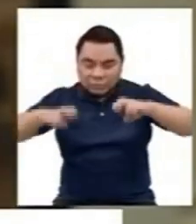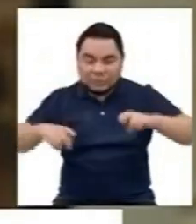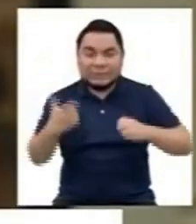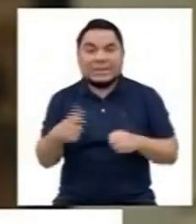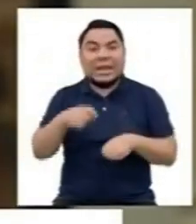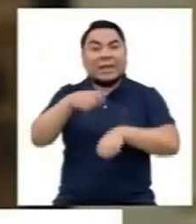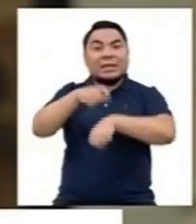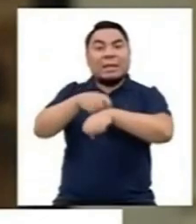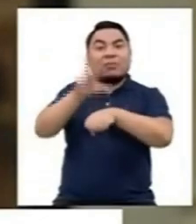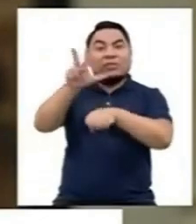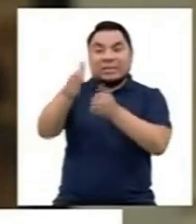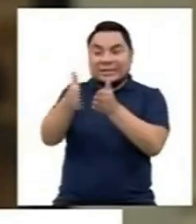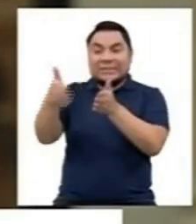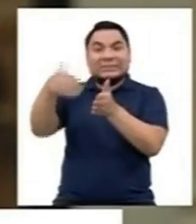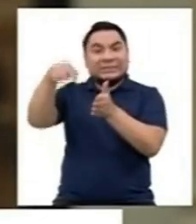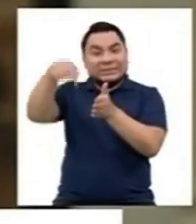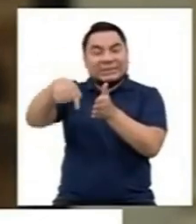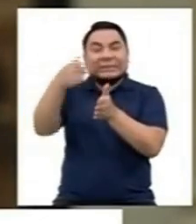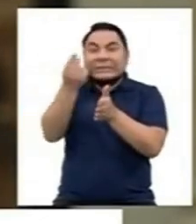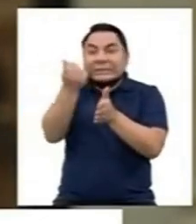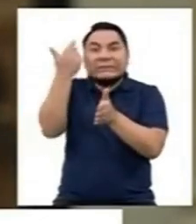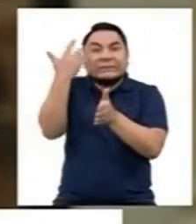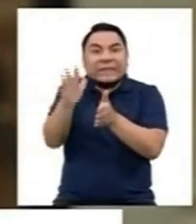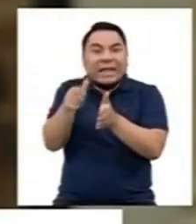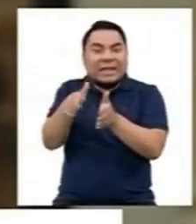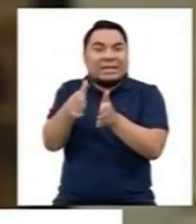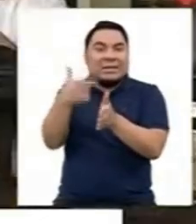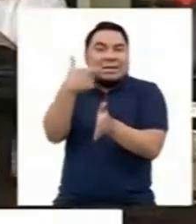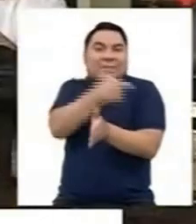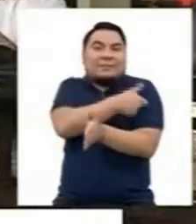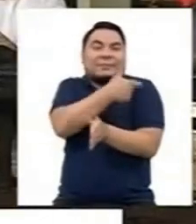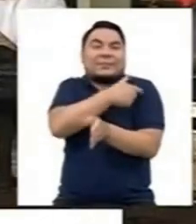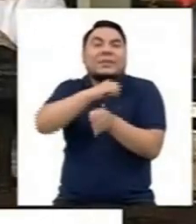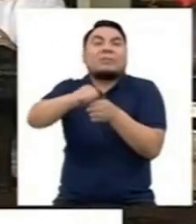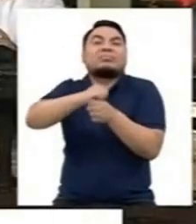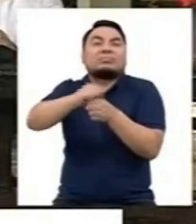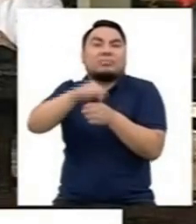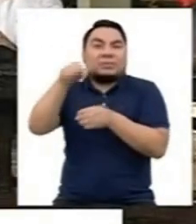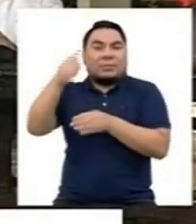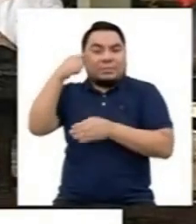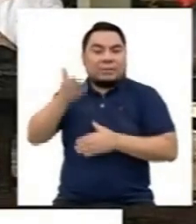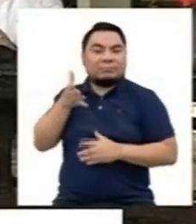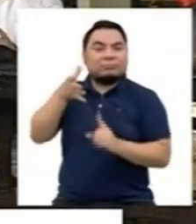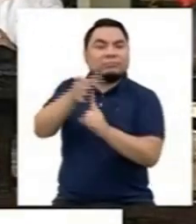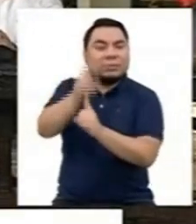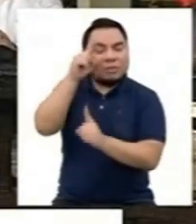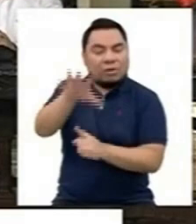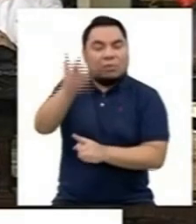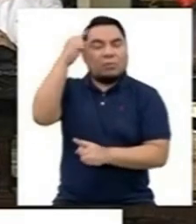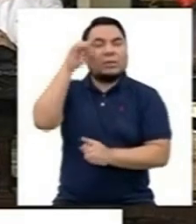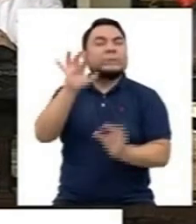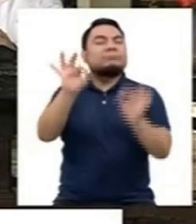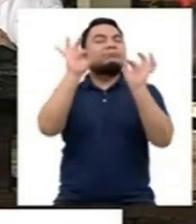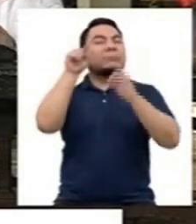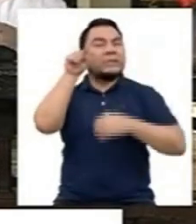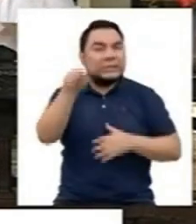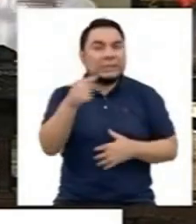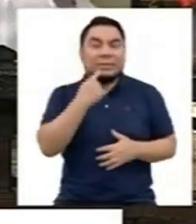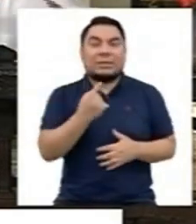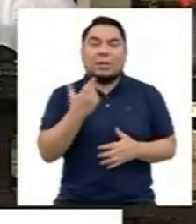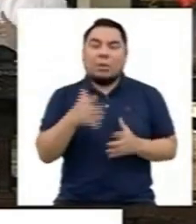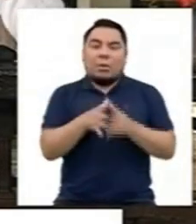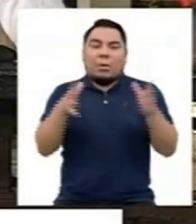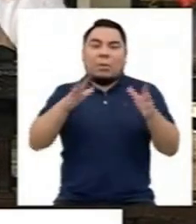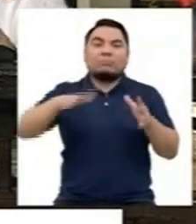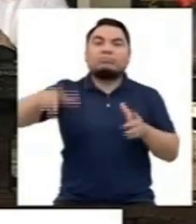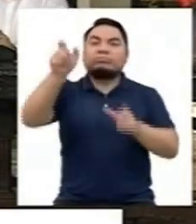más oportunas alternativas para la vacuna contra el coronavirus. Señaló en la conferencia de prensa brindada el día de hoy. Mucho se